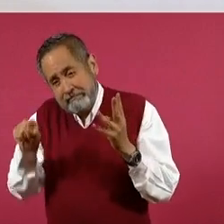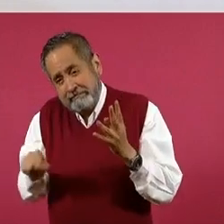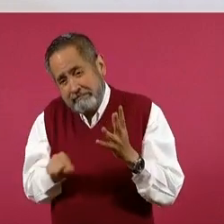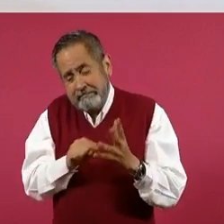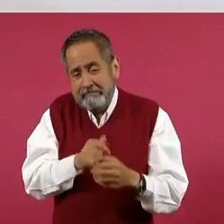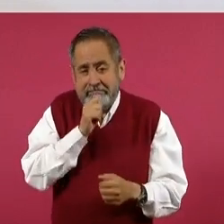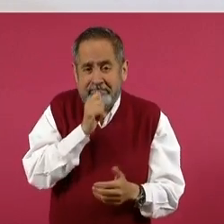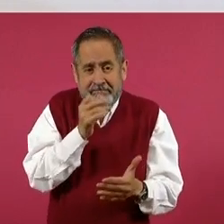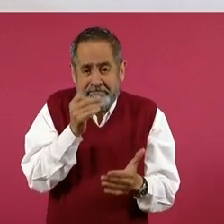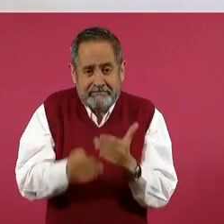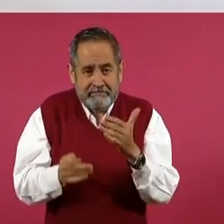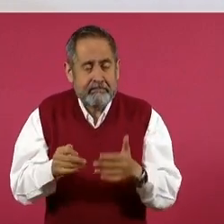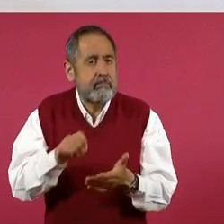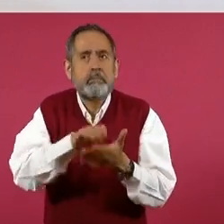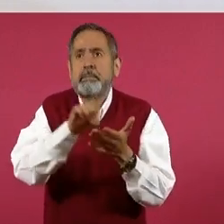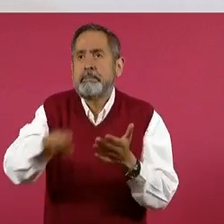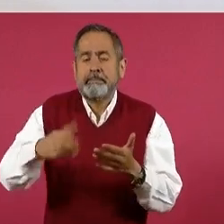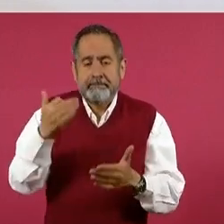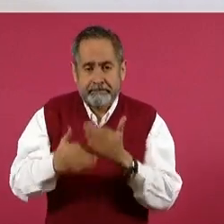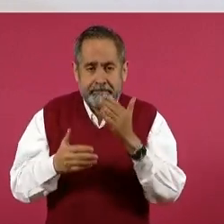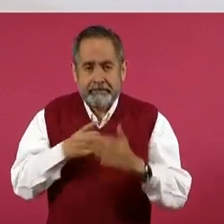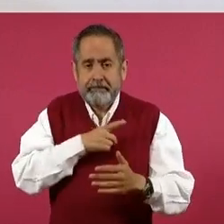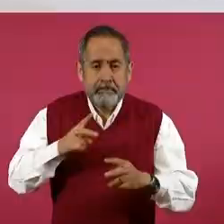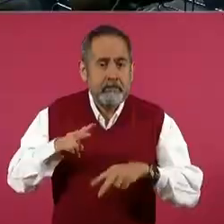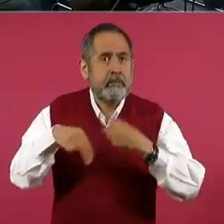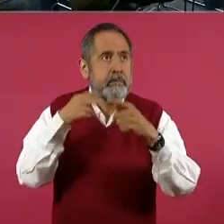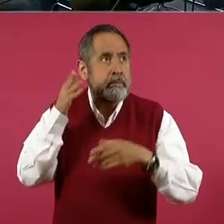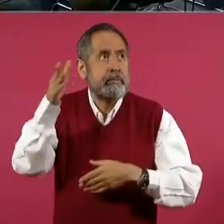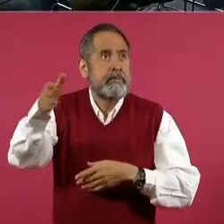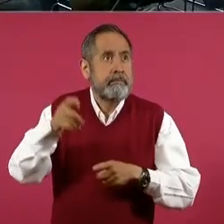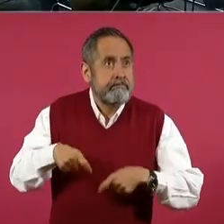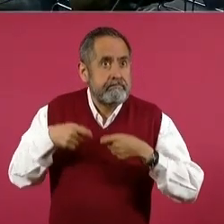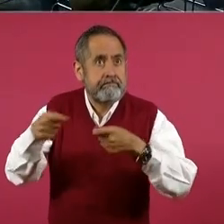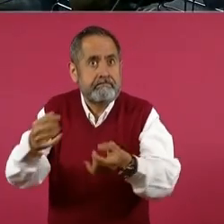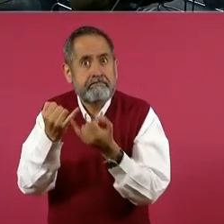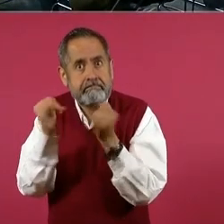todavía. Por ejemplo, tengo que ir a entregar